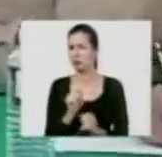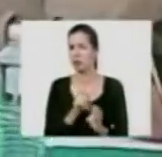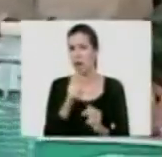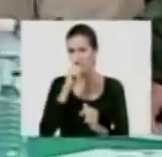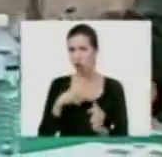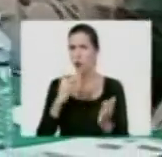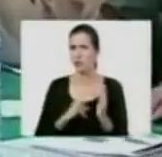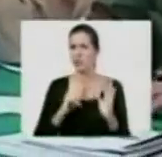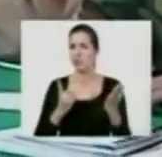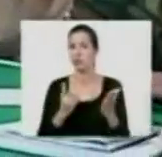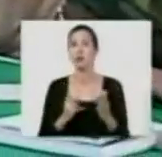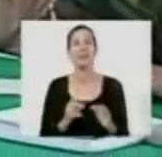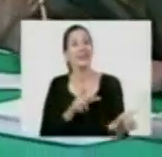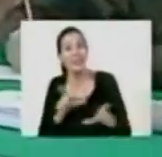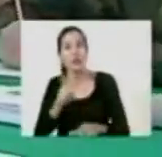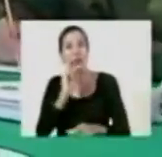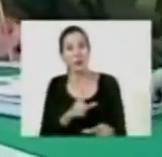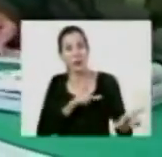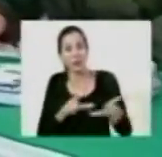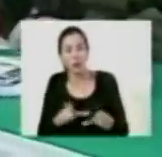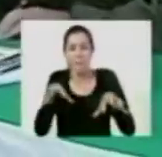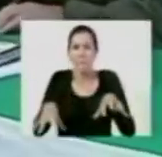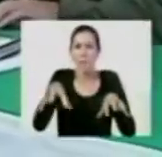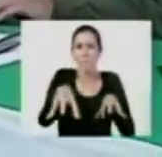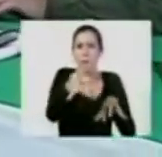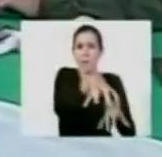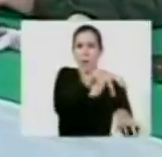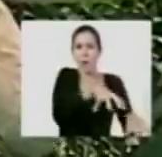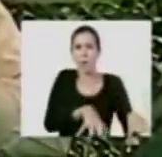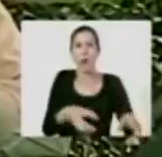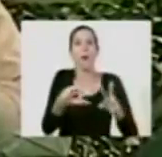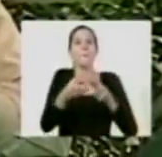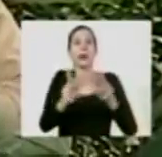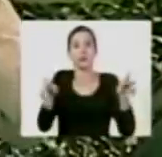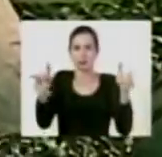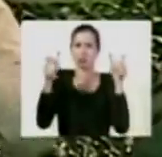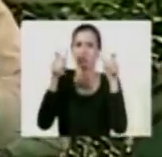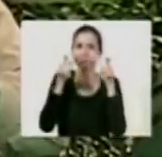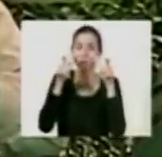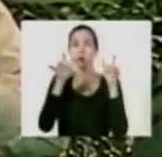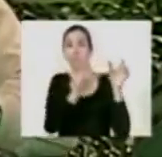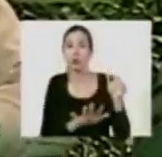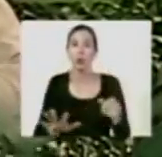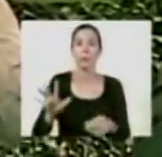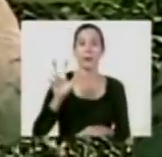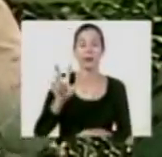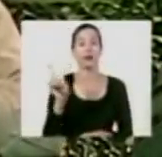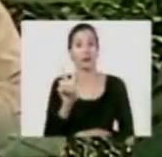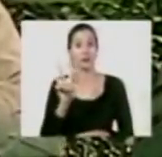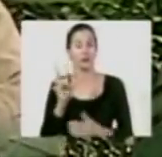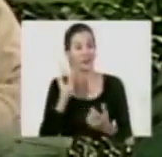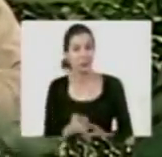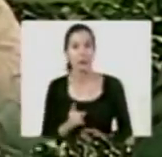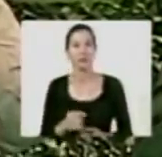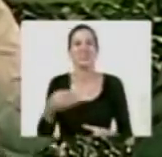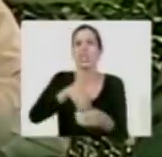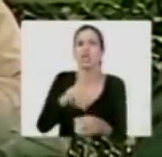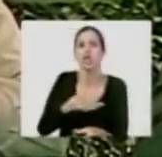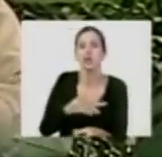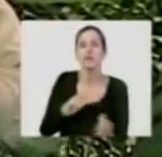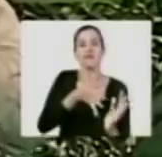tener activados todos los cuadrantes de paz del territorio nacional. En todos los barrios, en todas